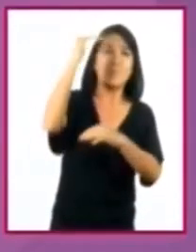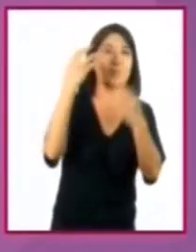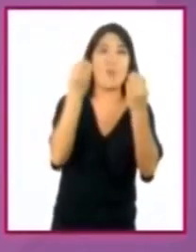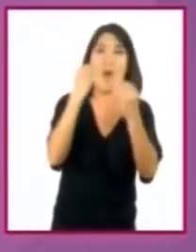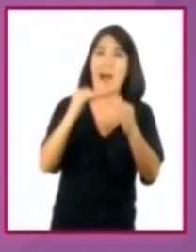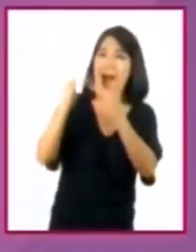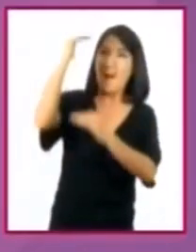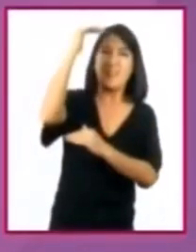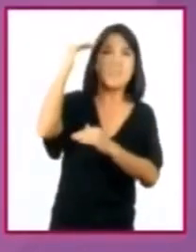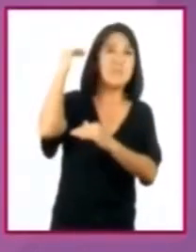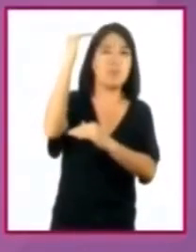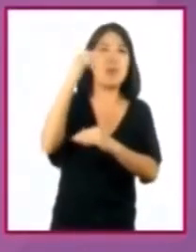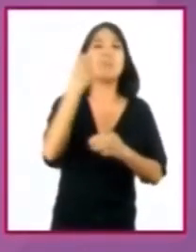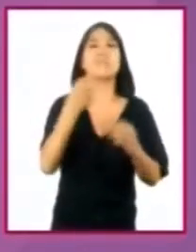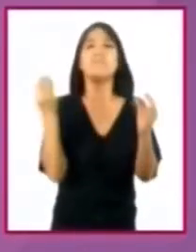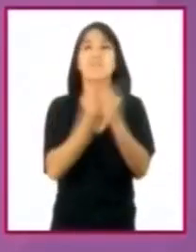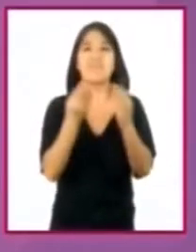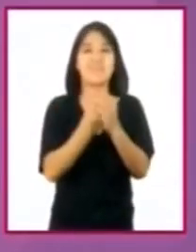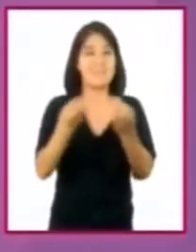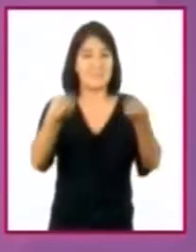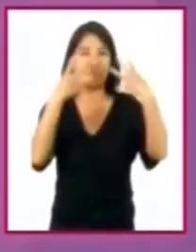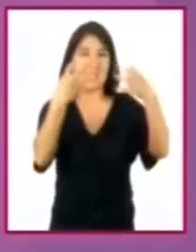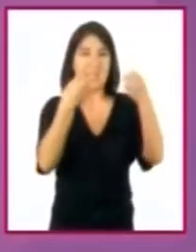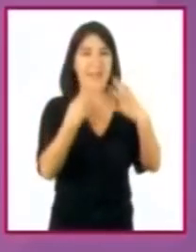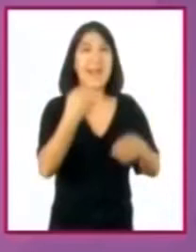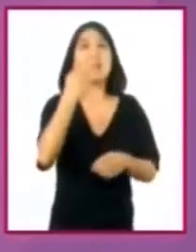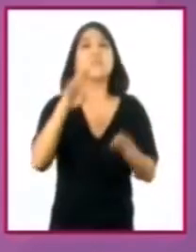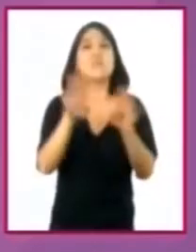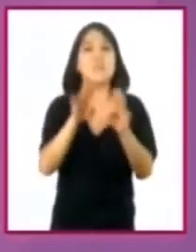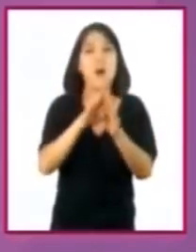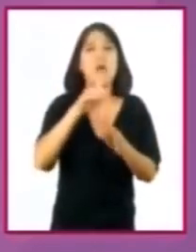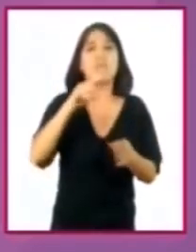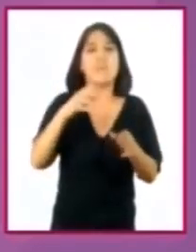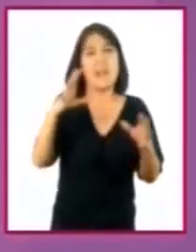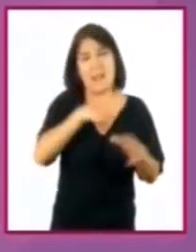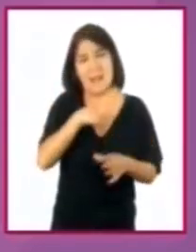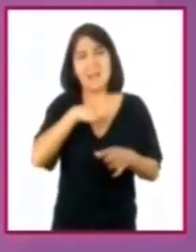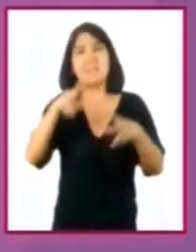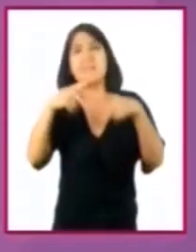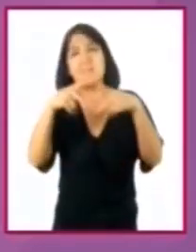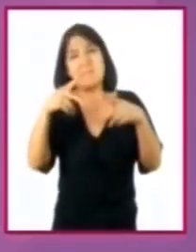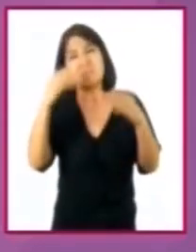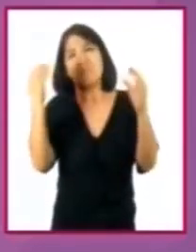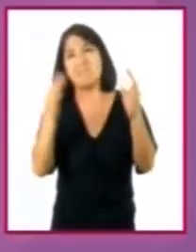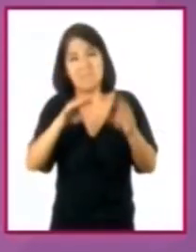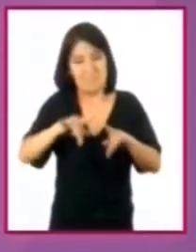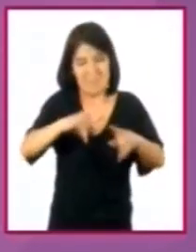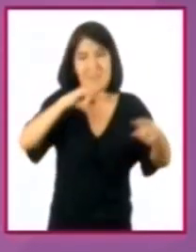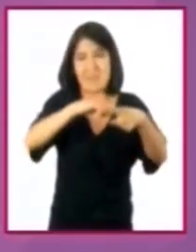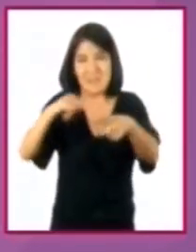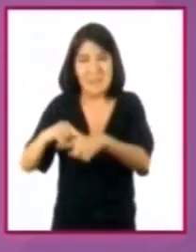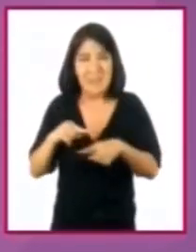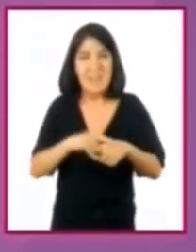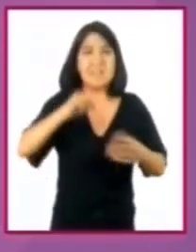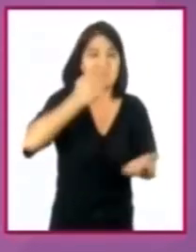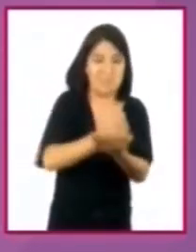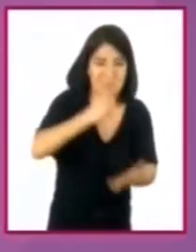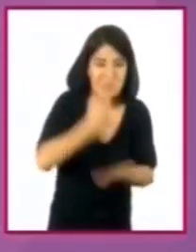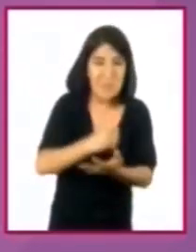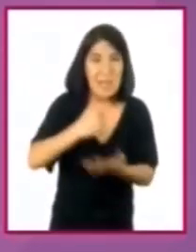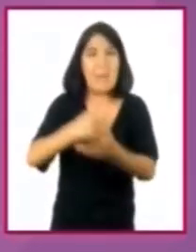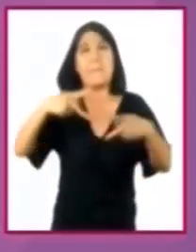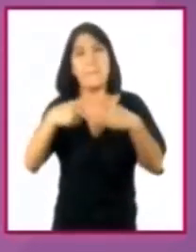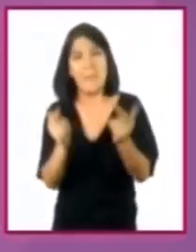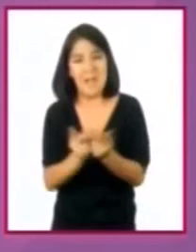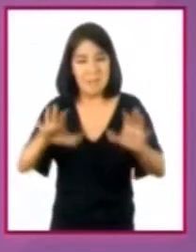a sus habitantes. Los objetos encontrados en las casas mesoamericanas, como metates, molcajetes, vasijas y